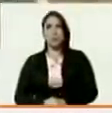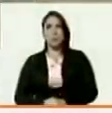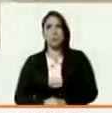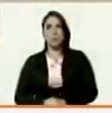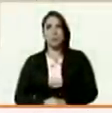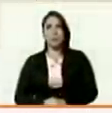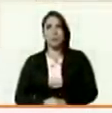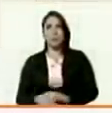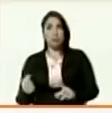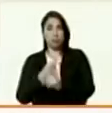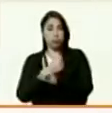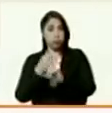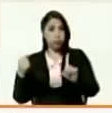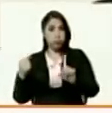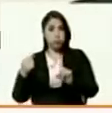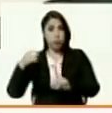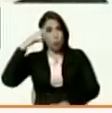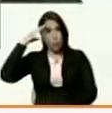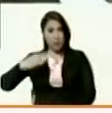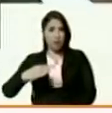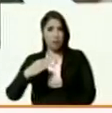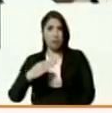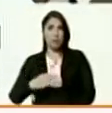lo agredieron